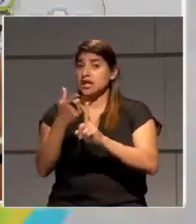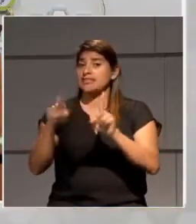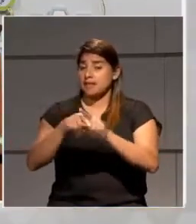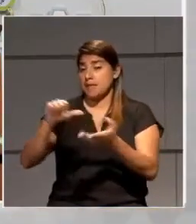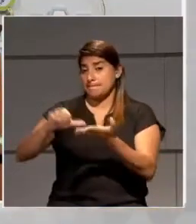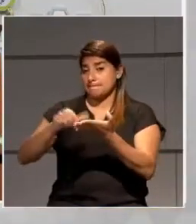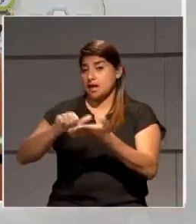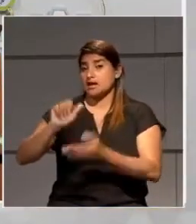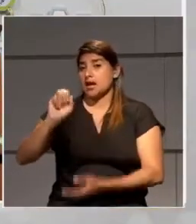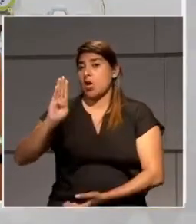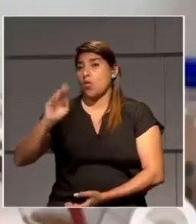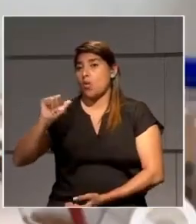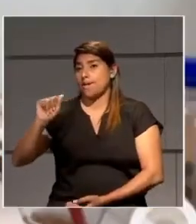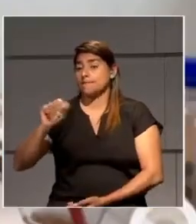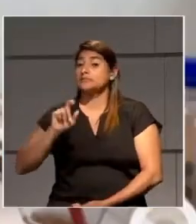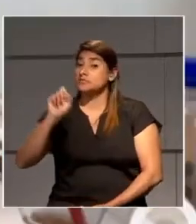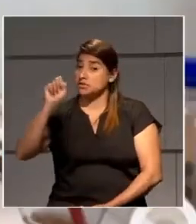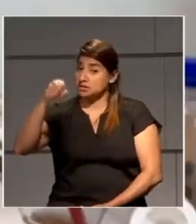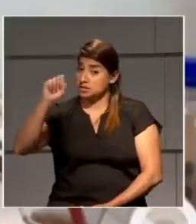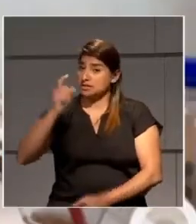También. Sí,